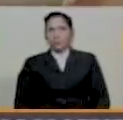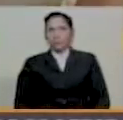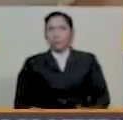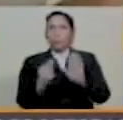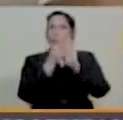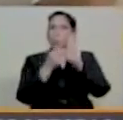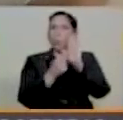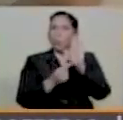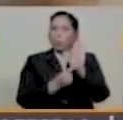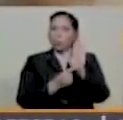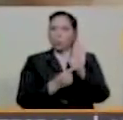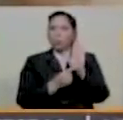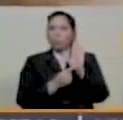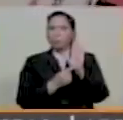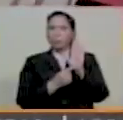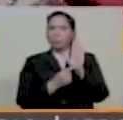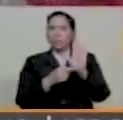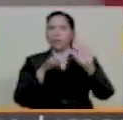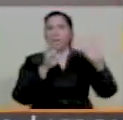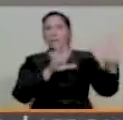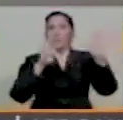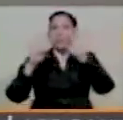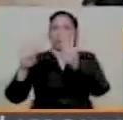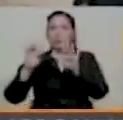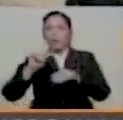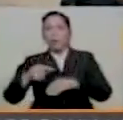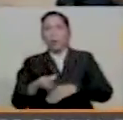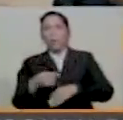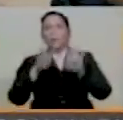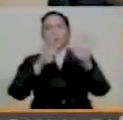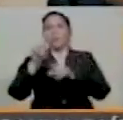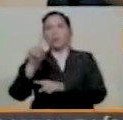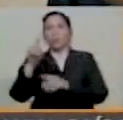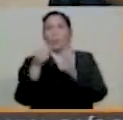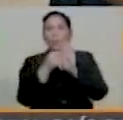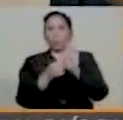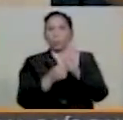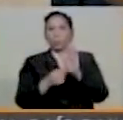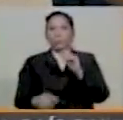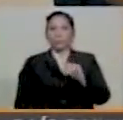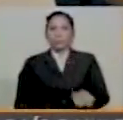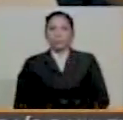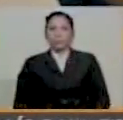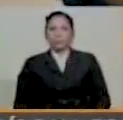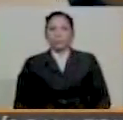Con un promedio académico de 19,91 puntos.